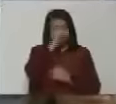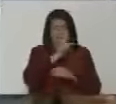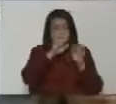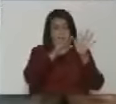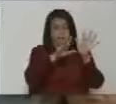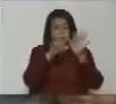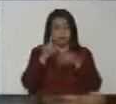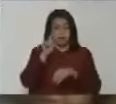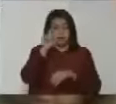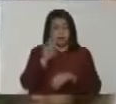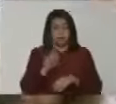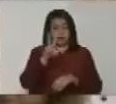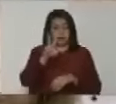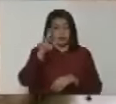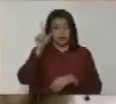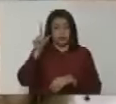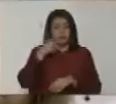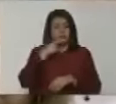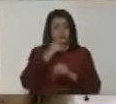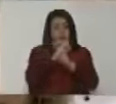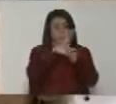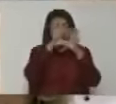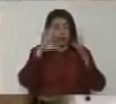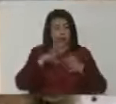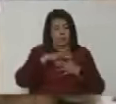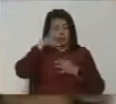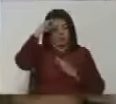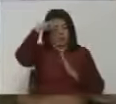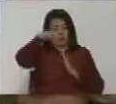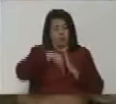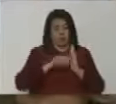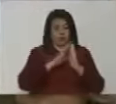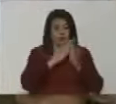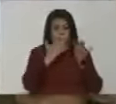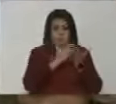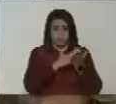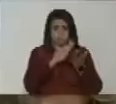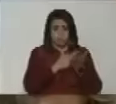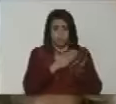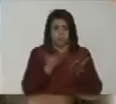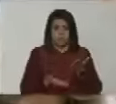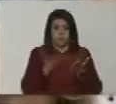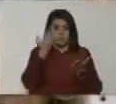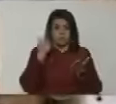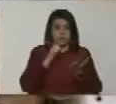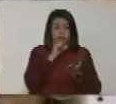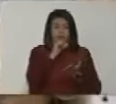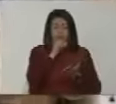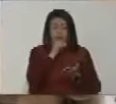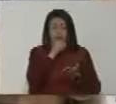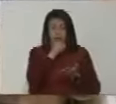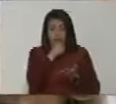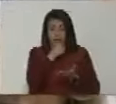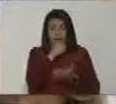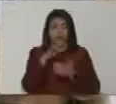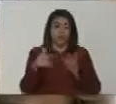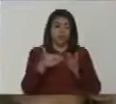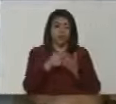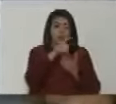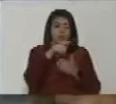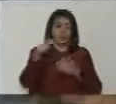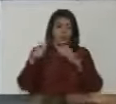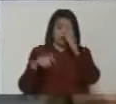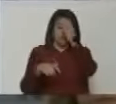16:31, que deja claro desde lo espiritual la importancia que tiene que tener la vejez en toda